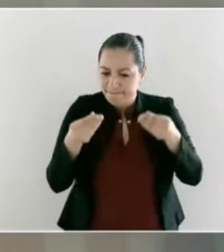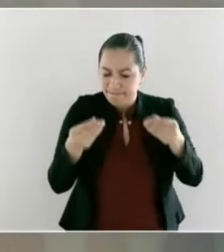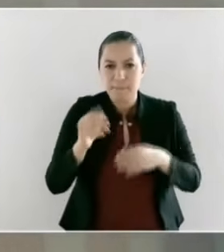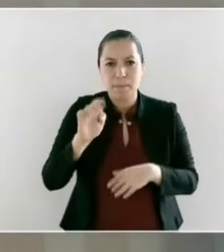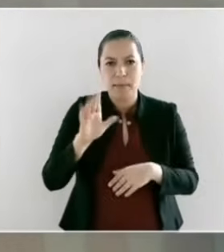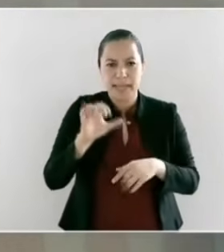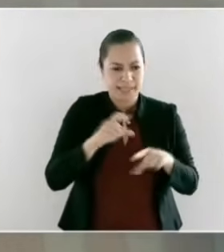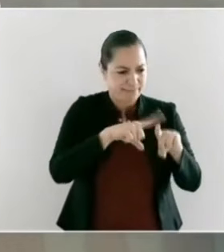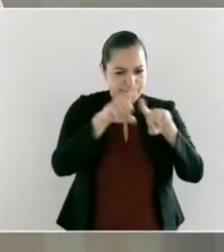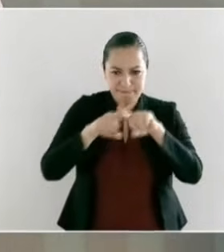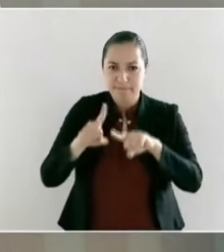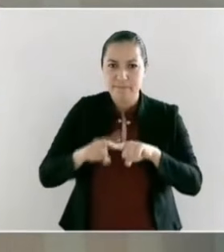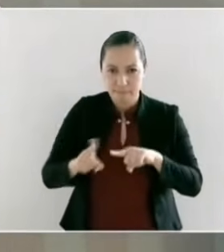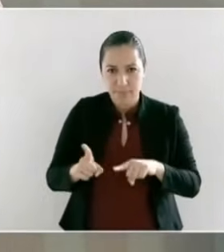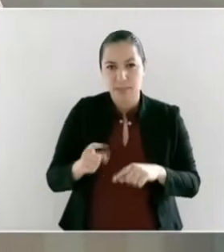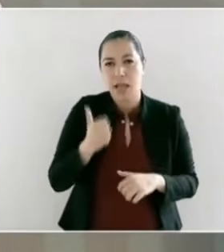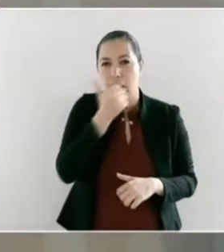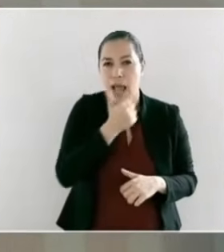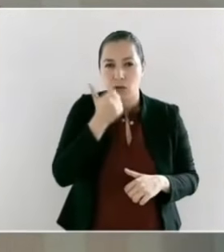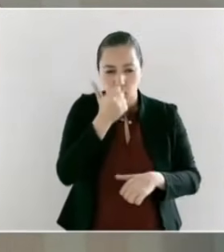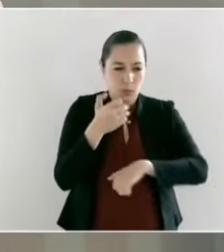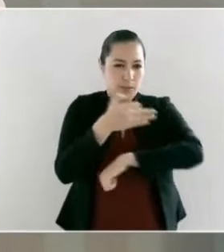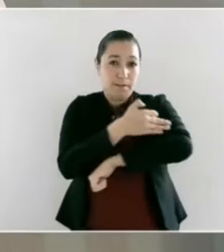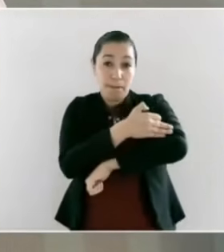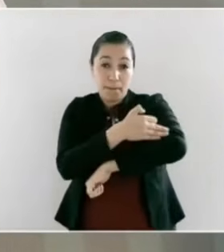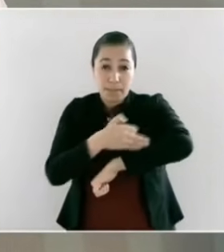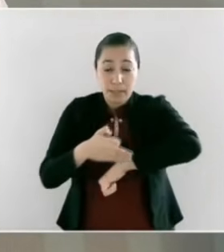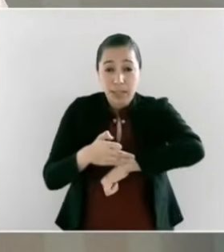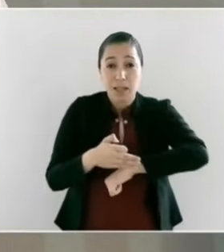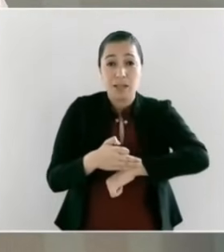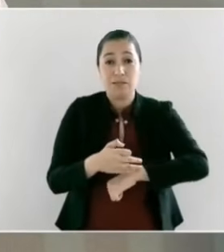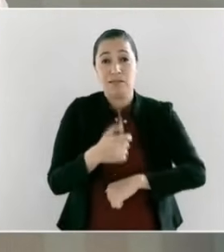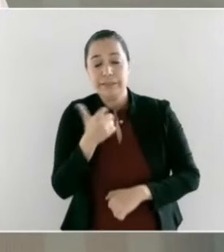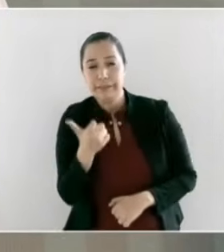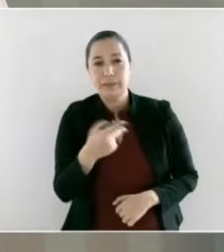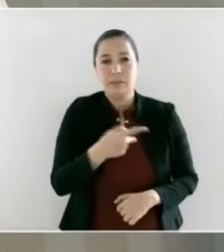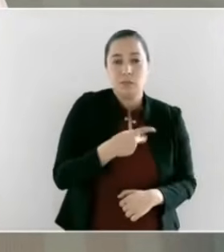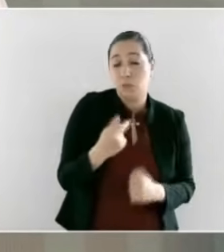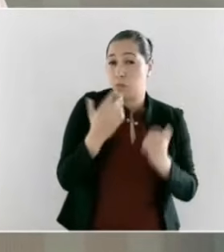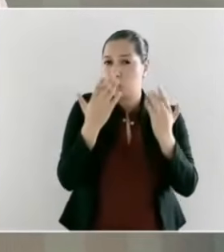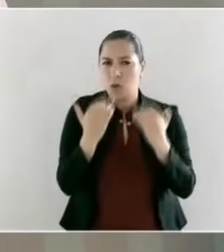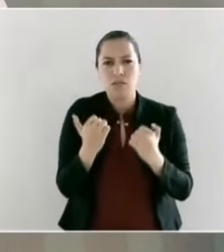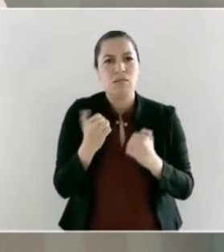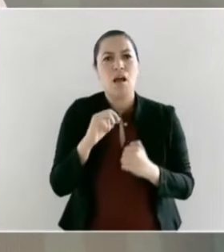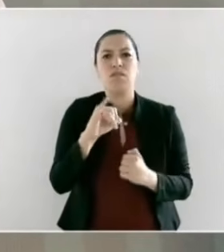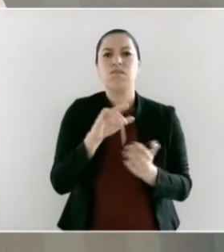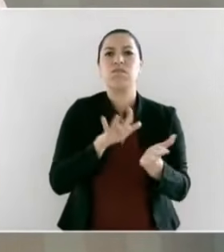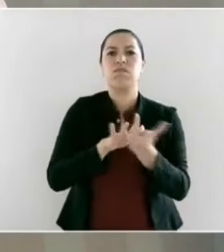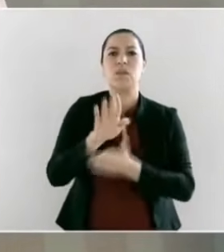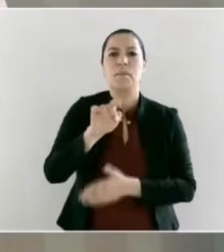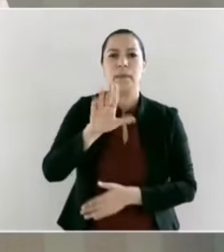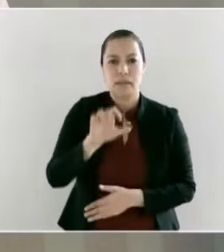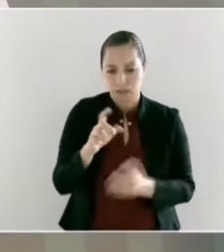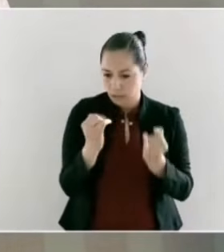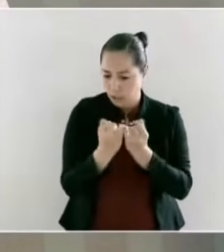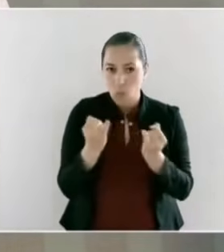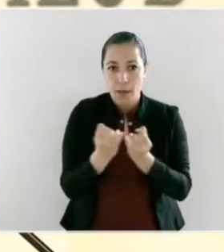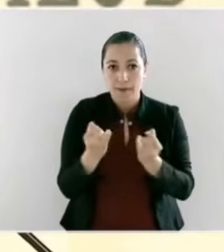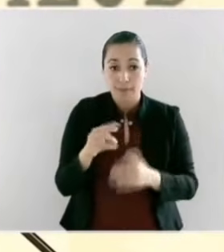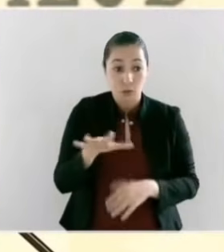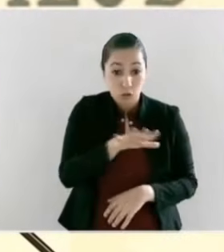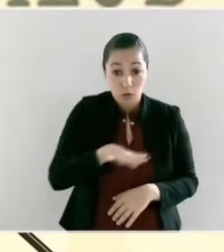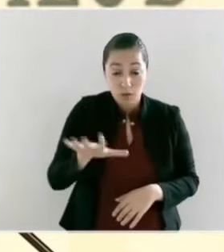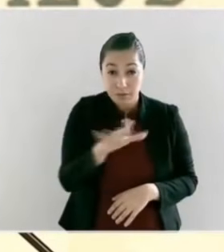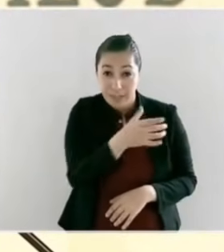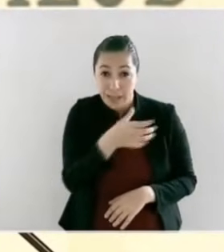de familias de escasos recursos económicos. Se va a seguir apoyando al campo con los precios de garantía.